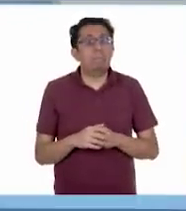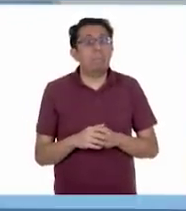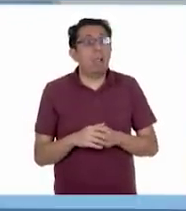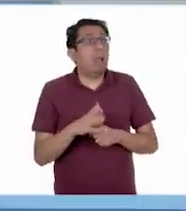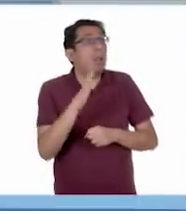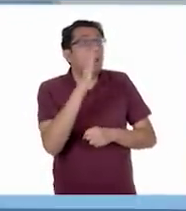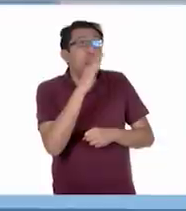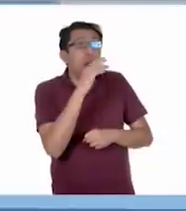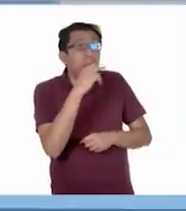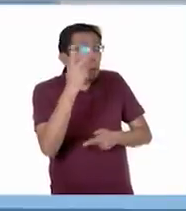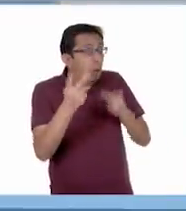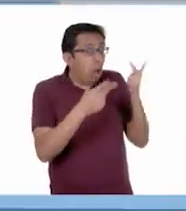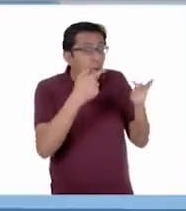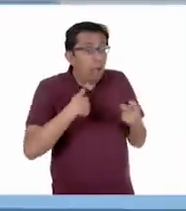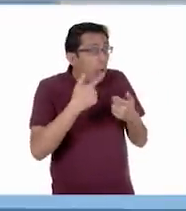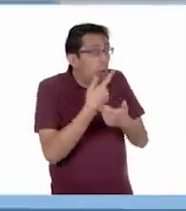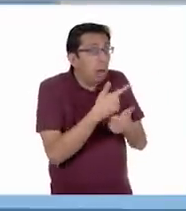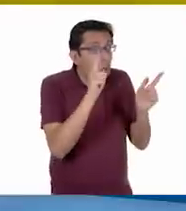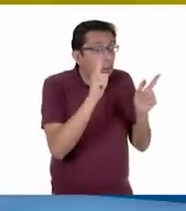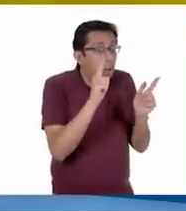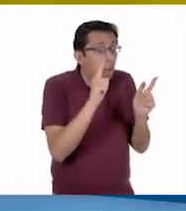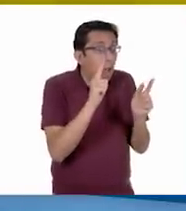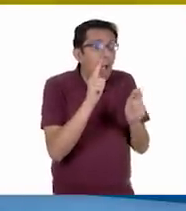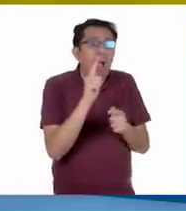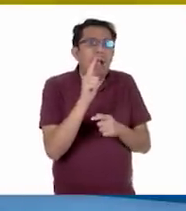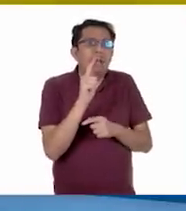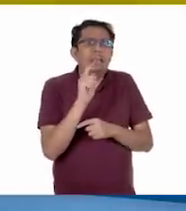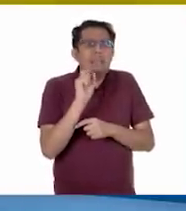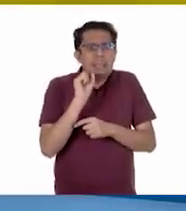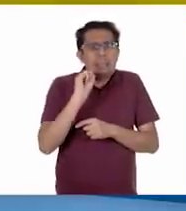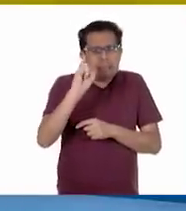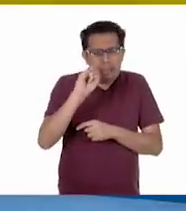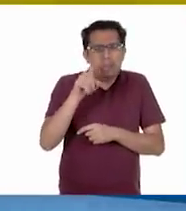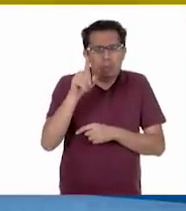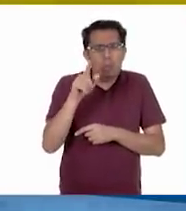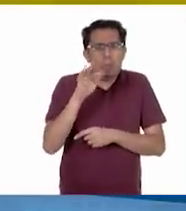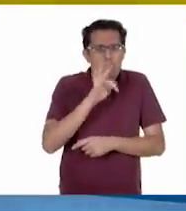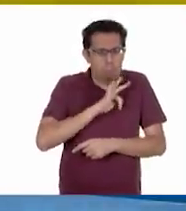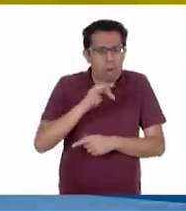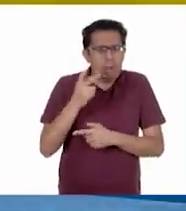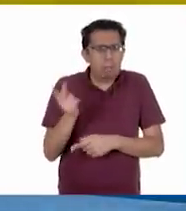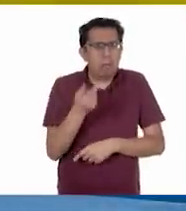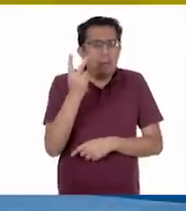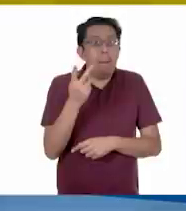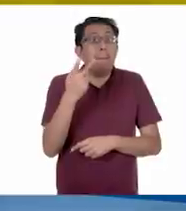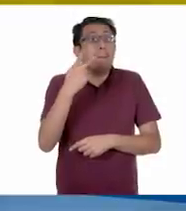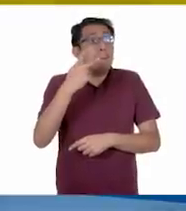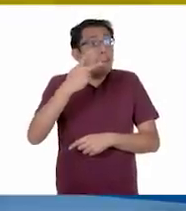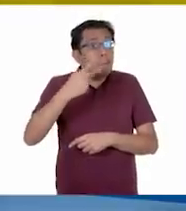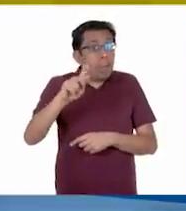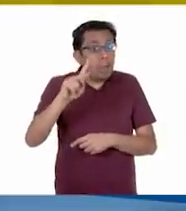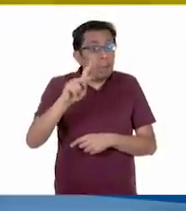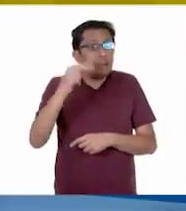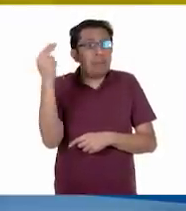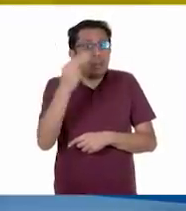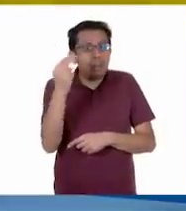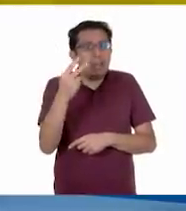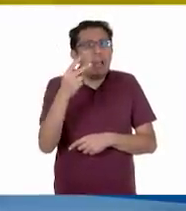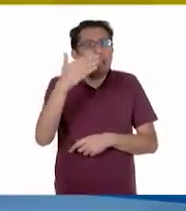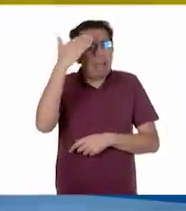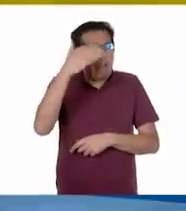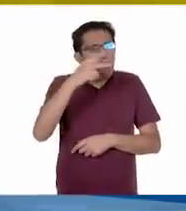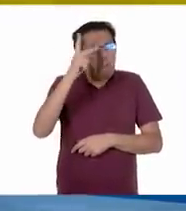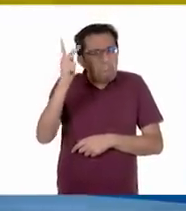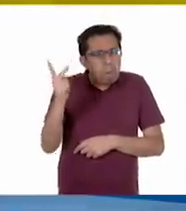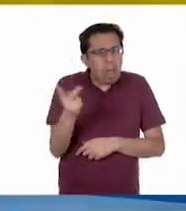podemos preguntar lo que nosotros queramos. No, sí, claro que lo puedes preguntar, pero hay que saber cómo plantear la